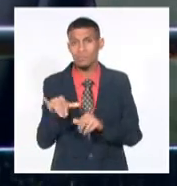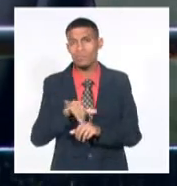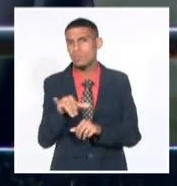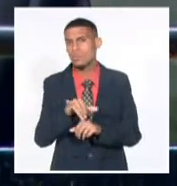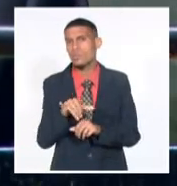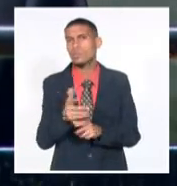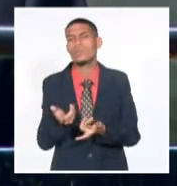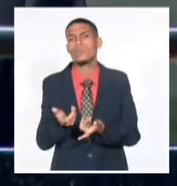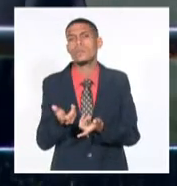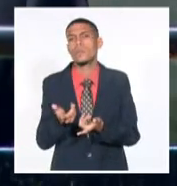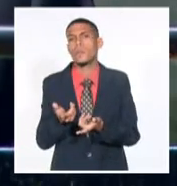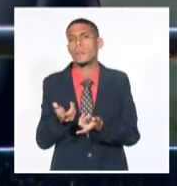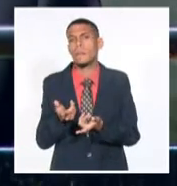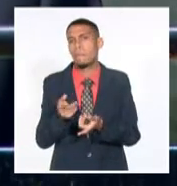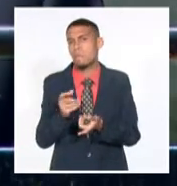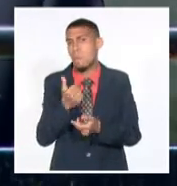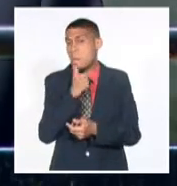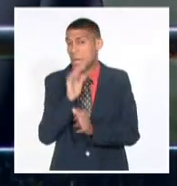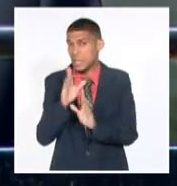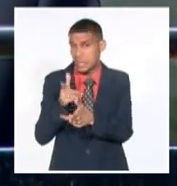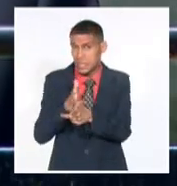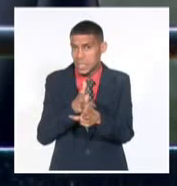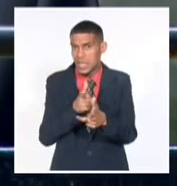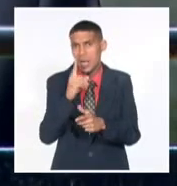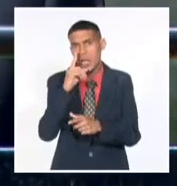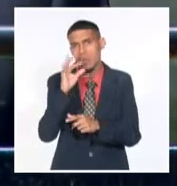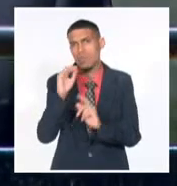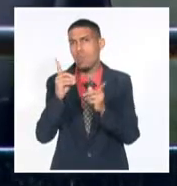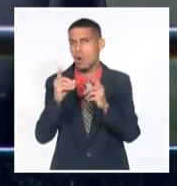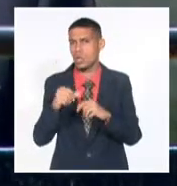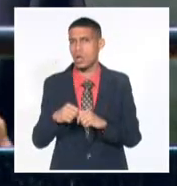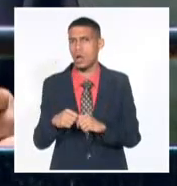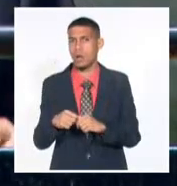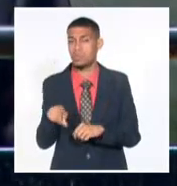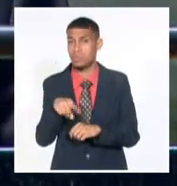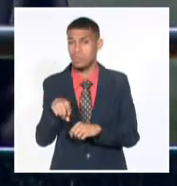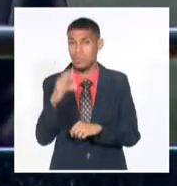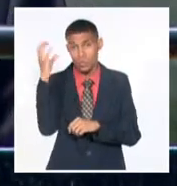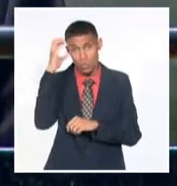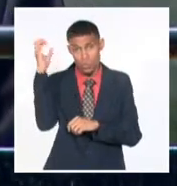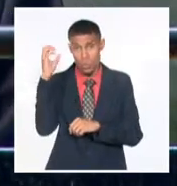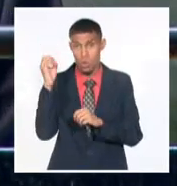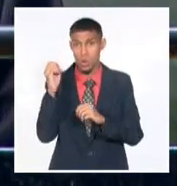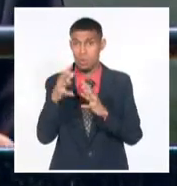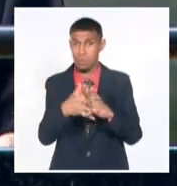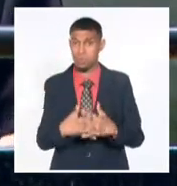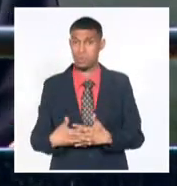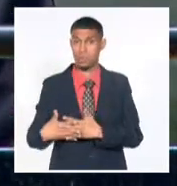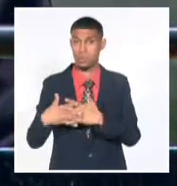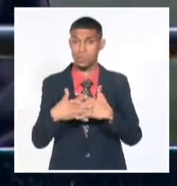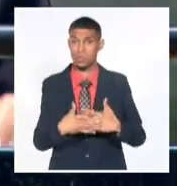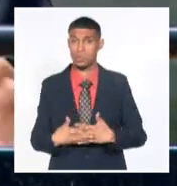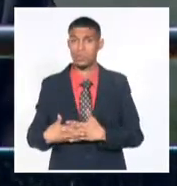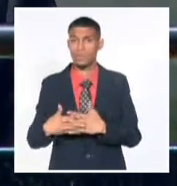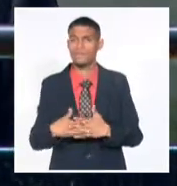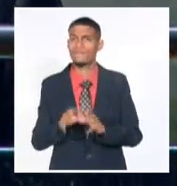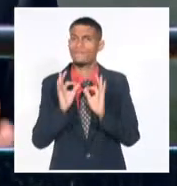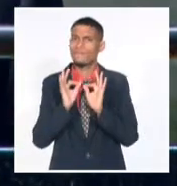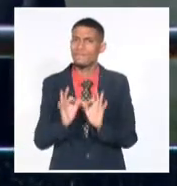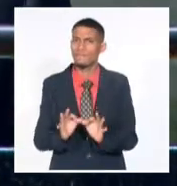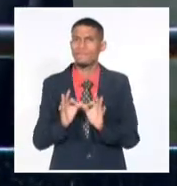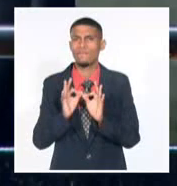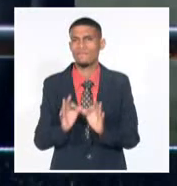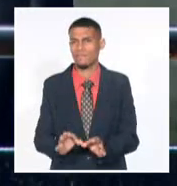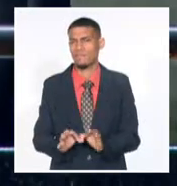no convencional, cognitiva, a la que el gobierno estadounidense dedica de